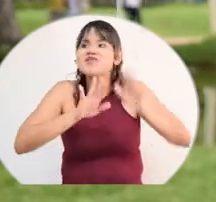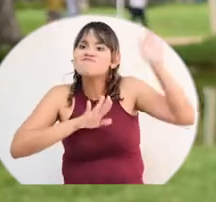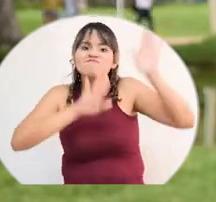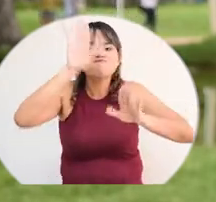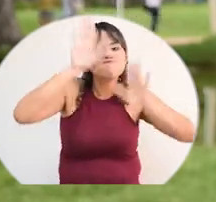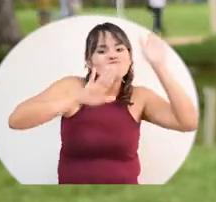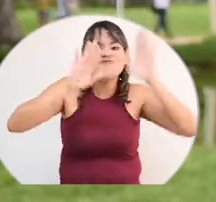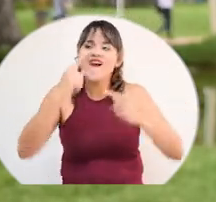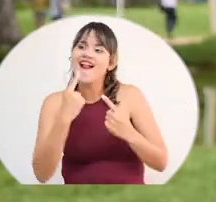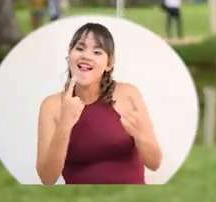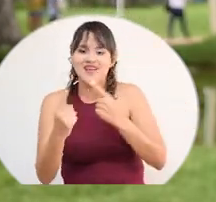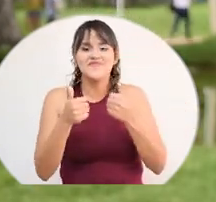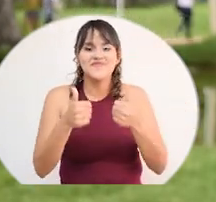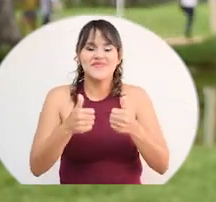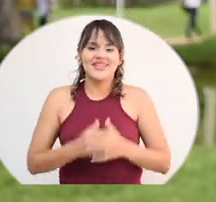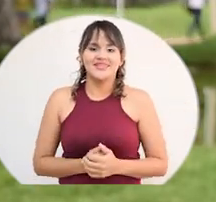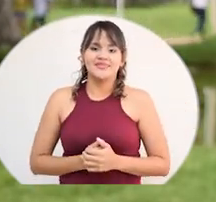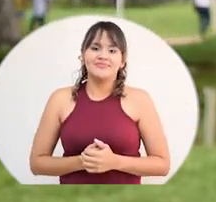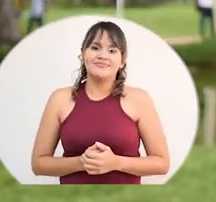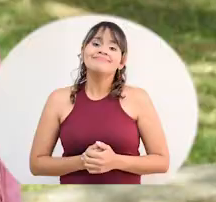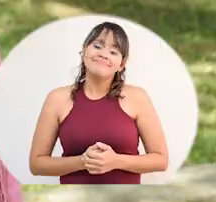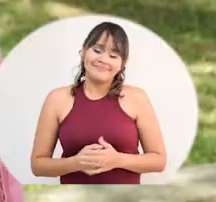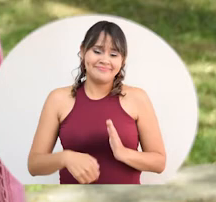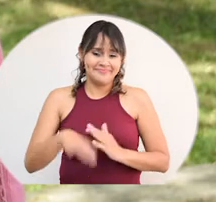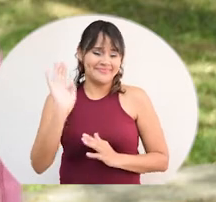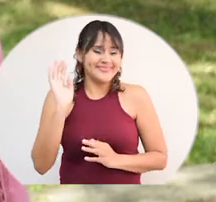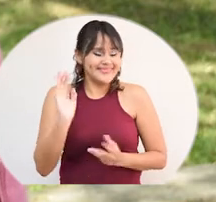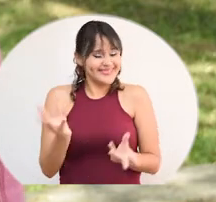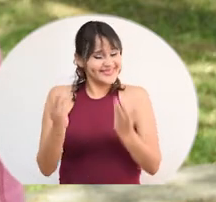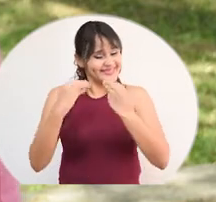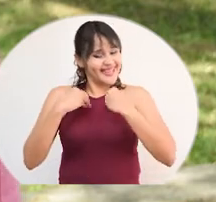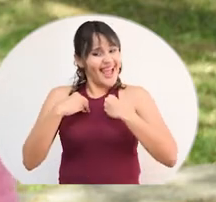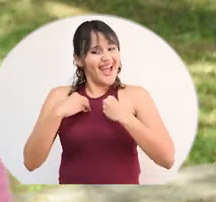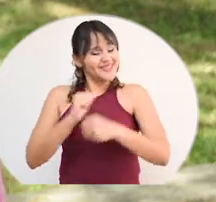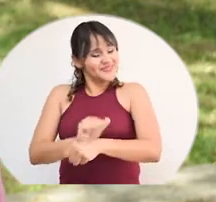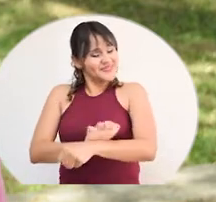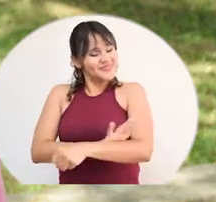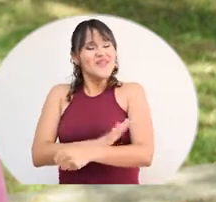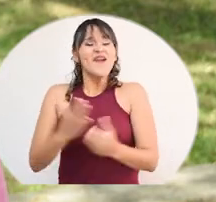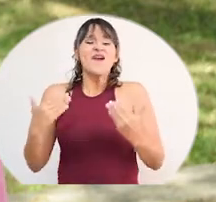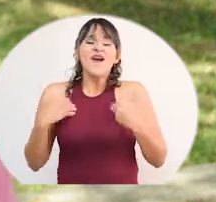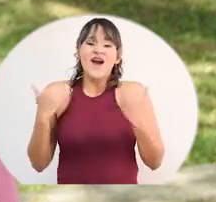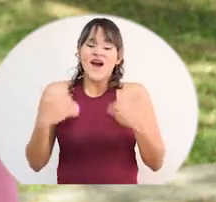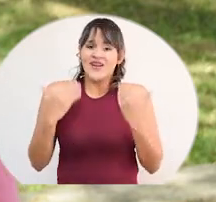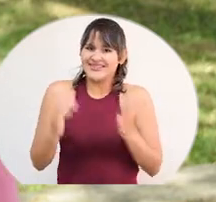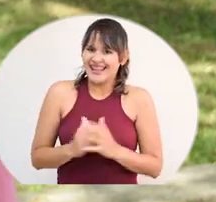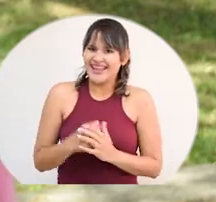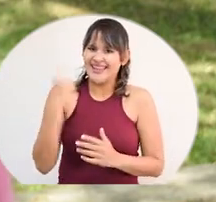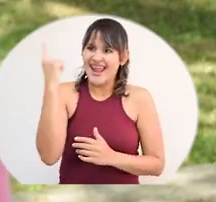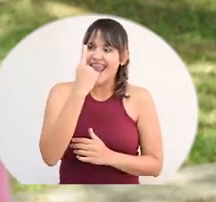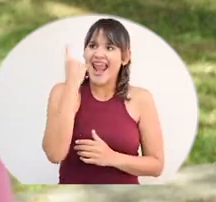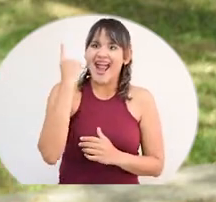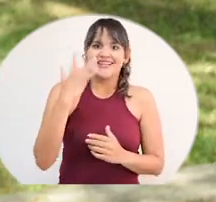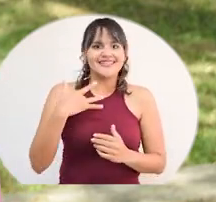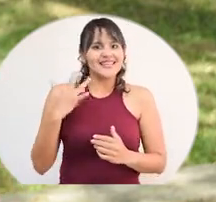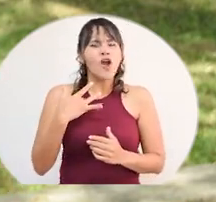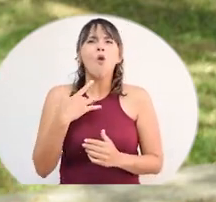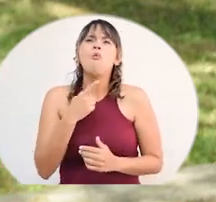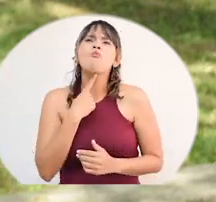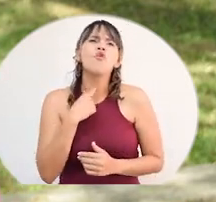participación activa de los de los alumnos y eso lo mantiene motivado todo el tiempo eso es lo que le permitiría